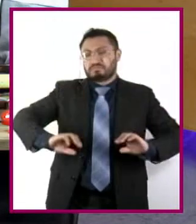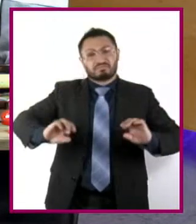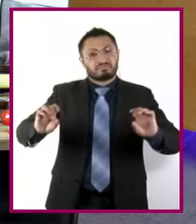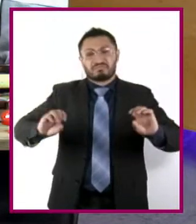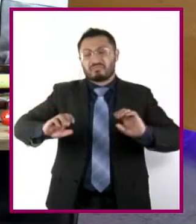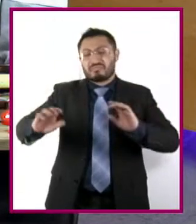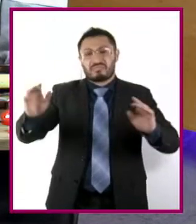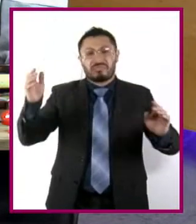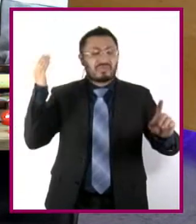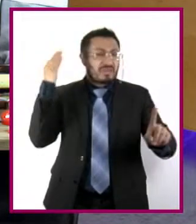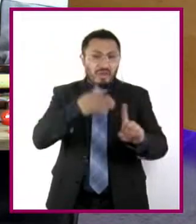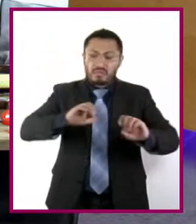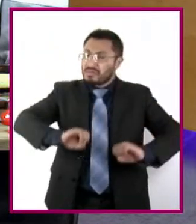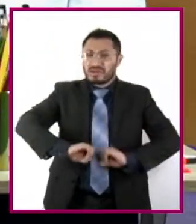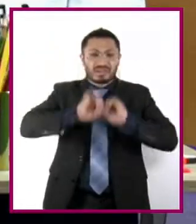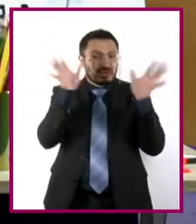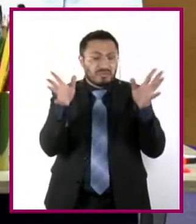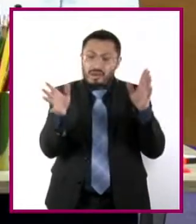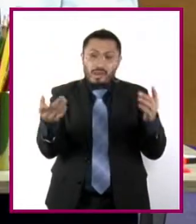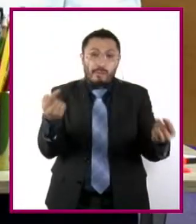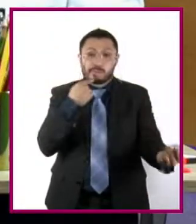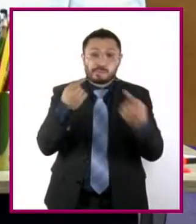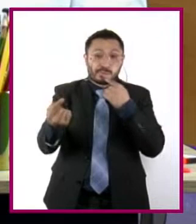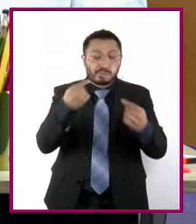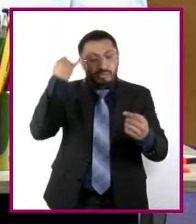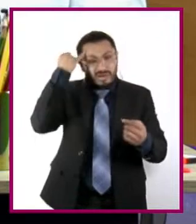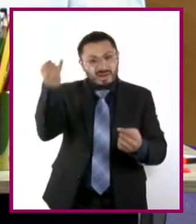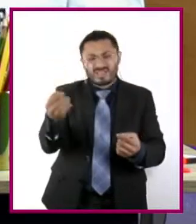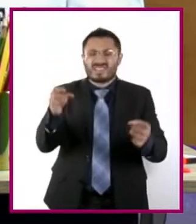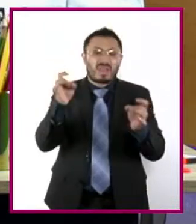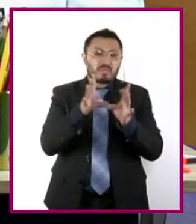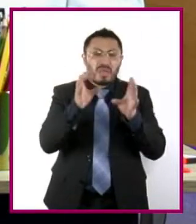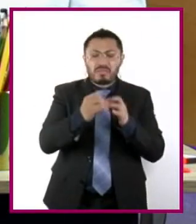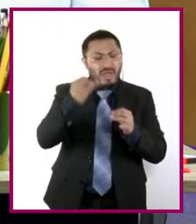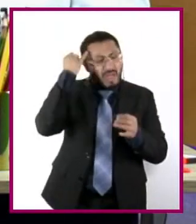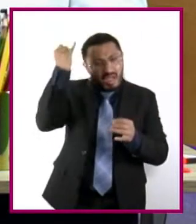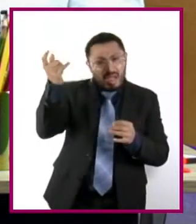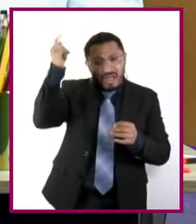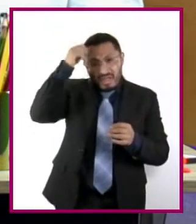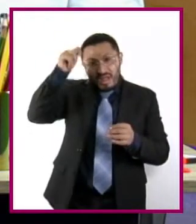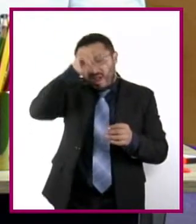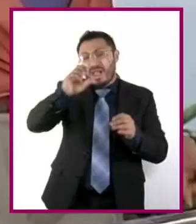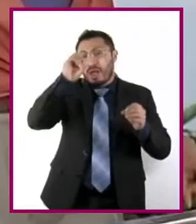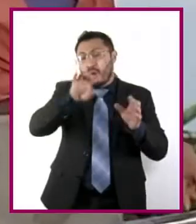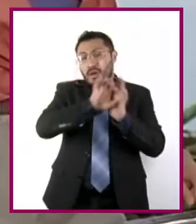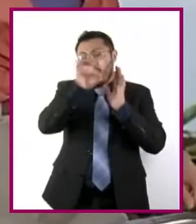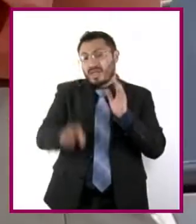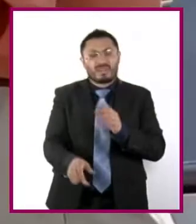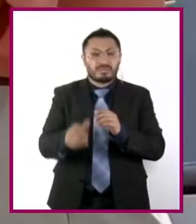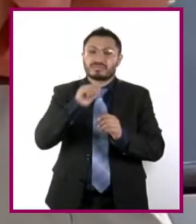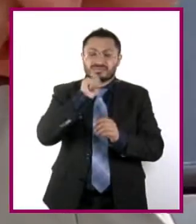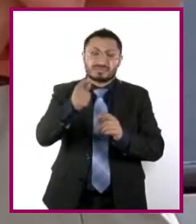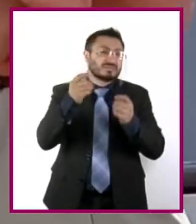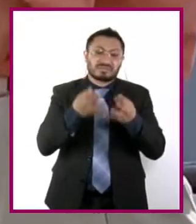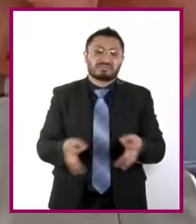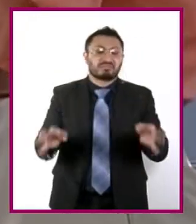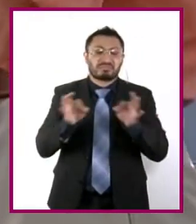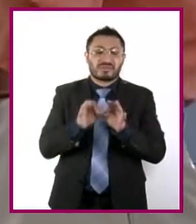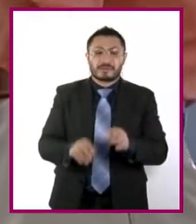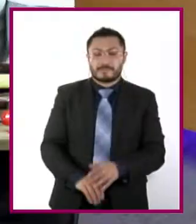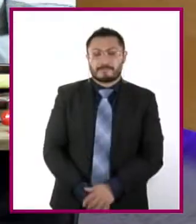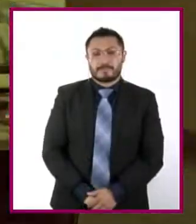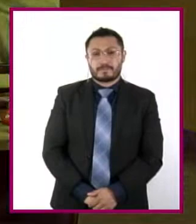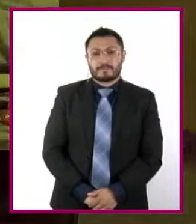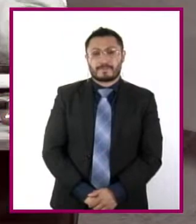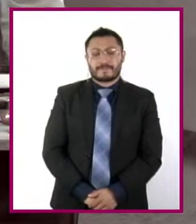con el objetivo inmediato de la discusión, como ideas o situaciones hipotéticas o ejemplos irrelevantes. Bueno, ¿quién tiene